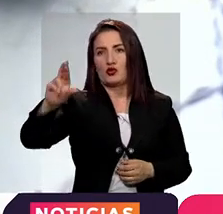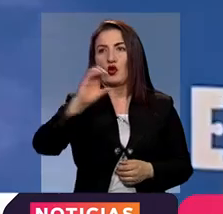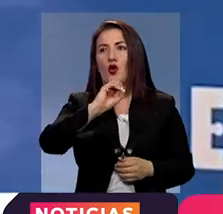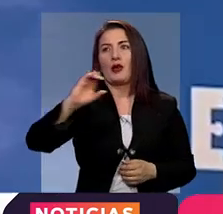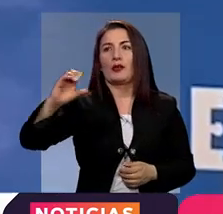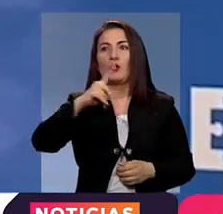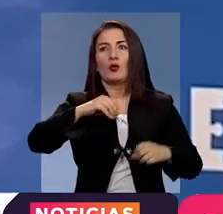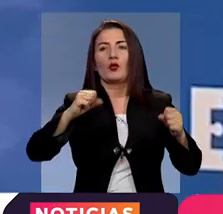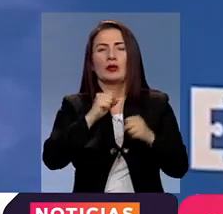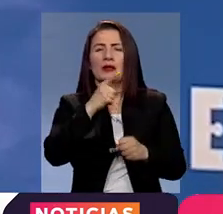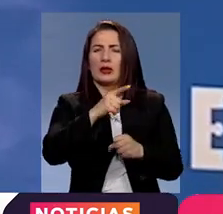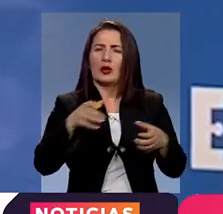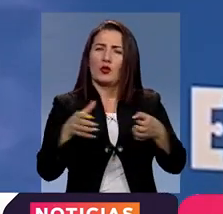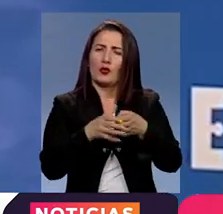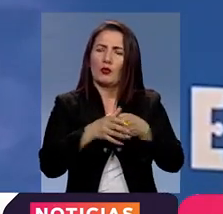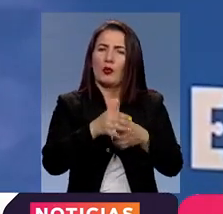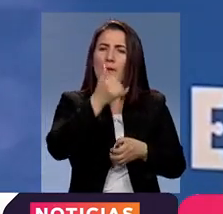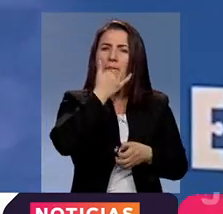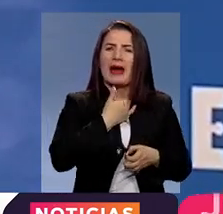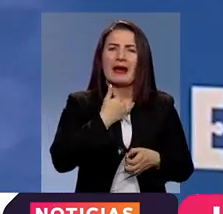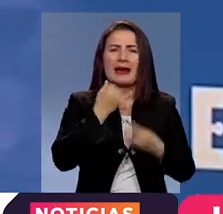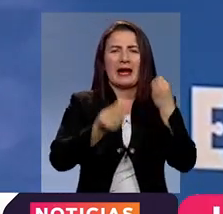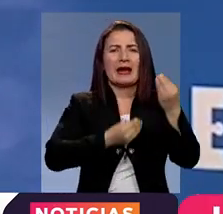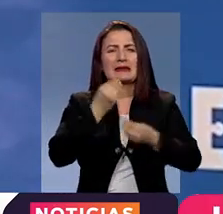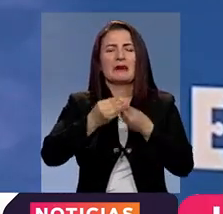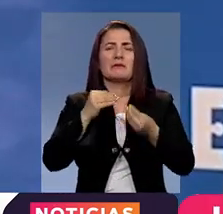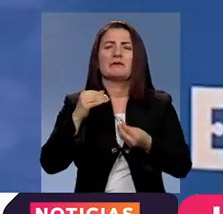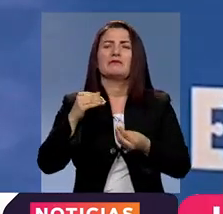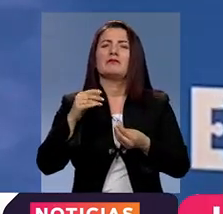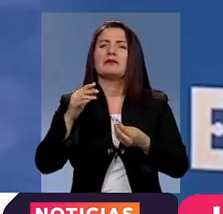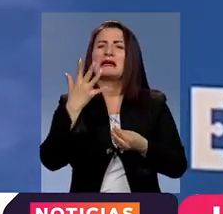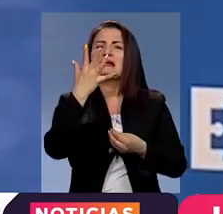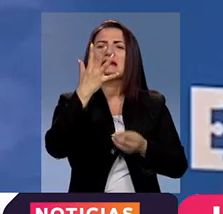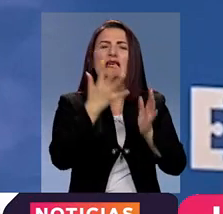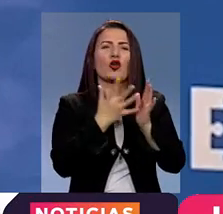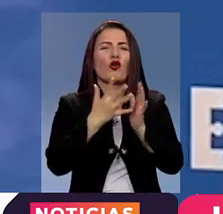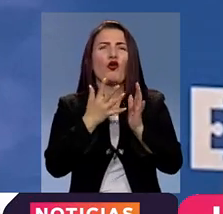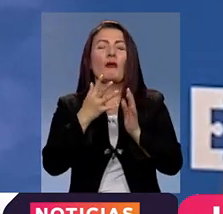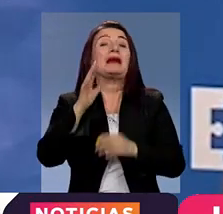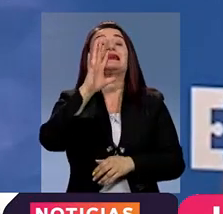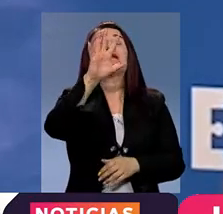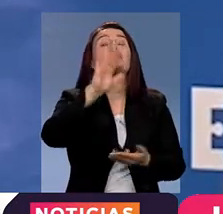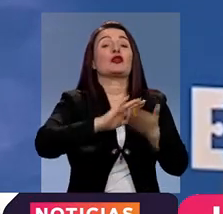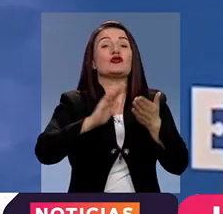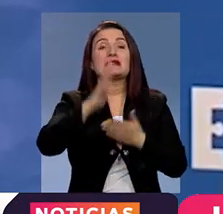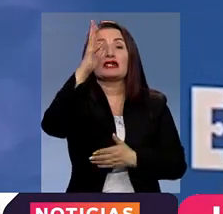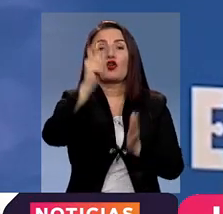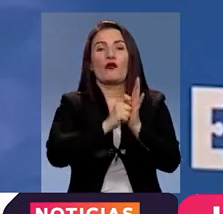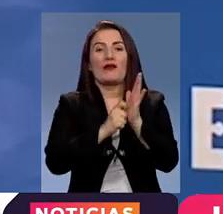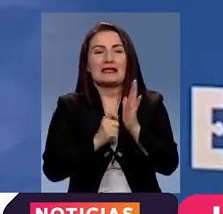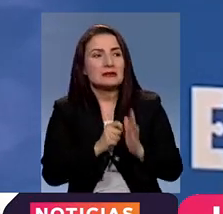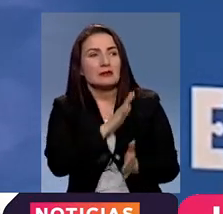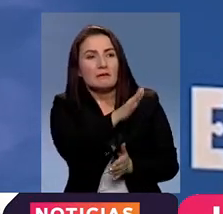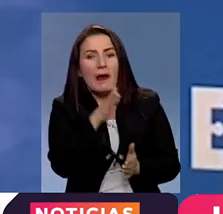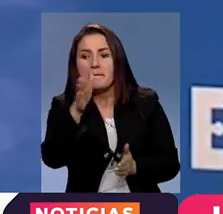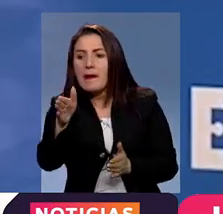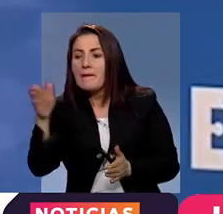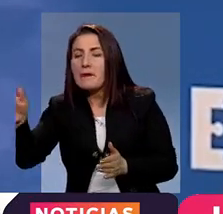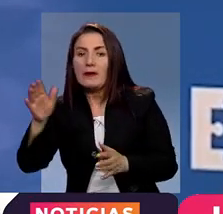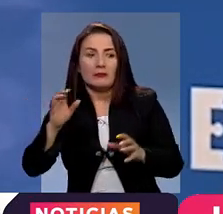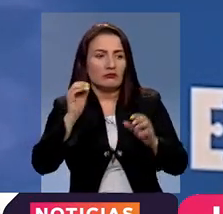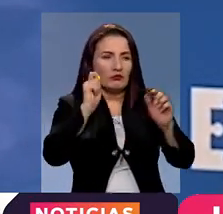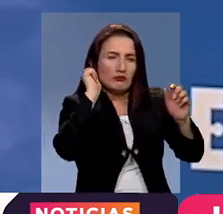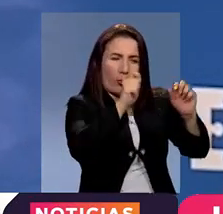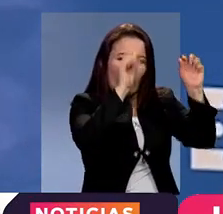Bogotá. Esta organización delincuencial habría participado en por lo menos 5 eventos delictivos, en donde presuntamente se apoderaron